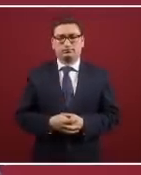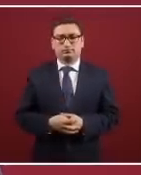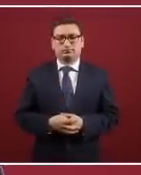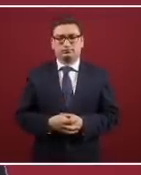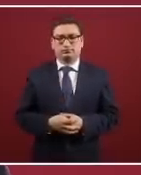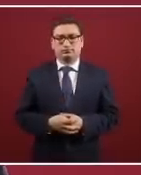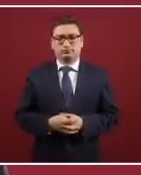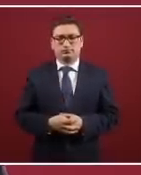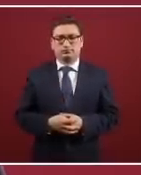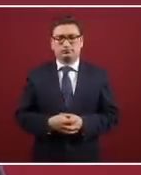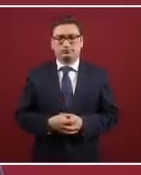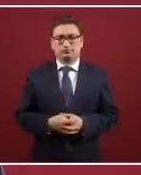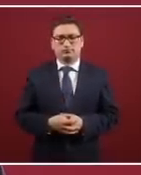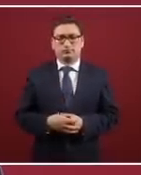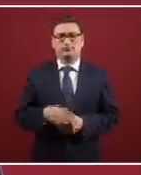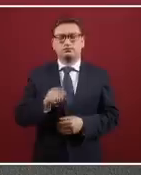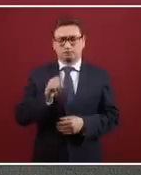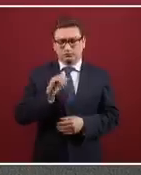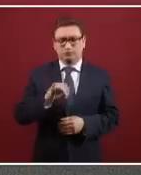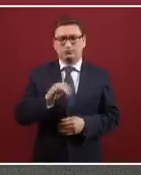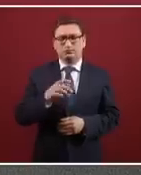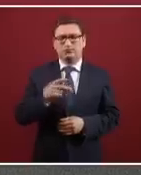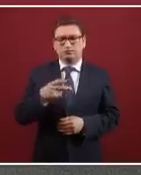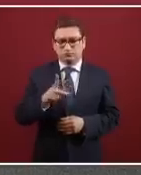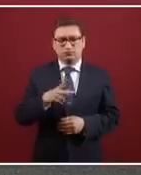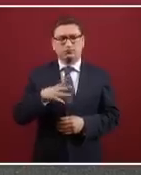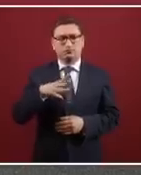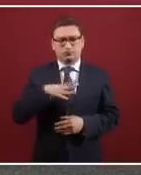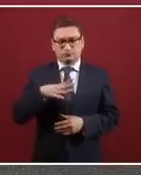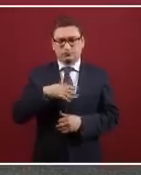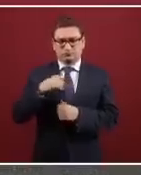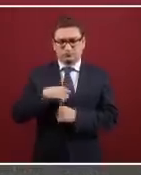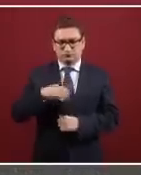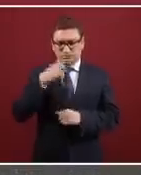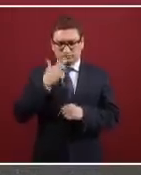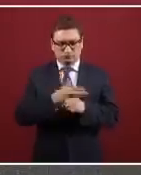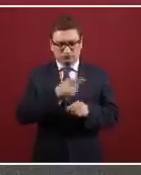Sí, pero hay instancias para eso.